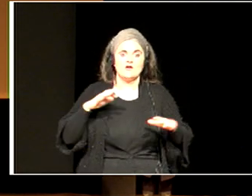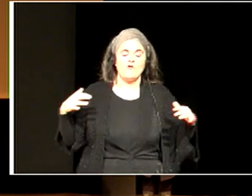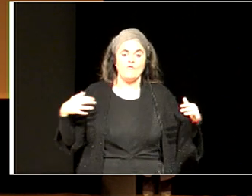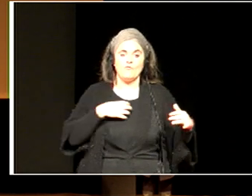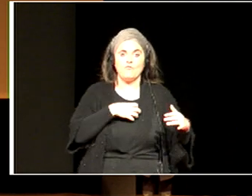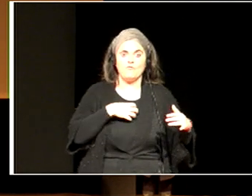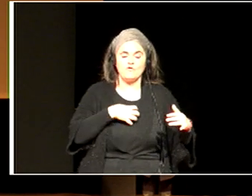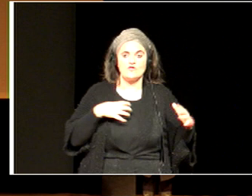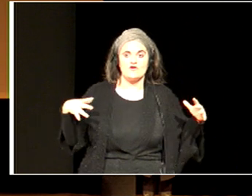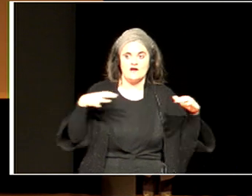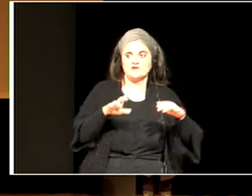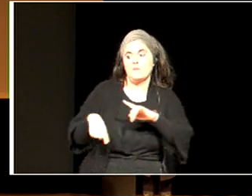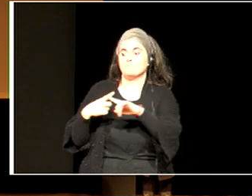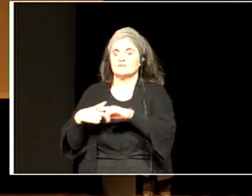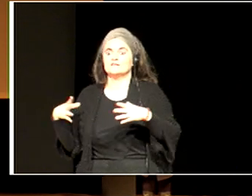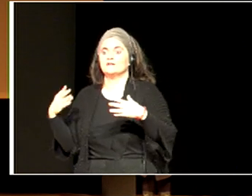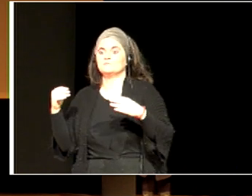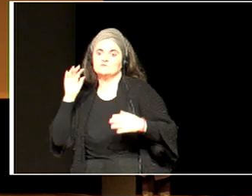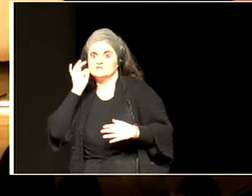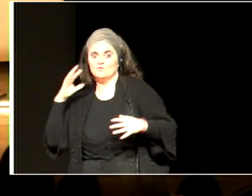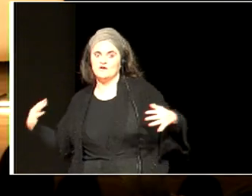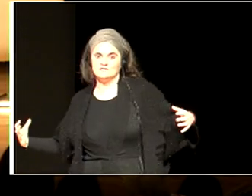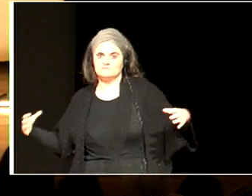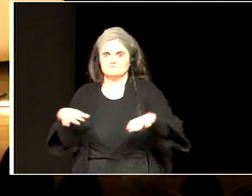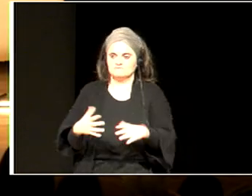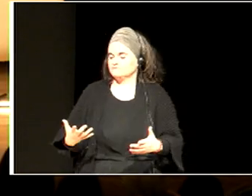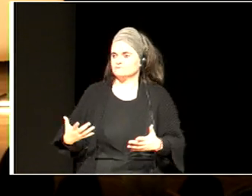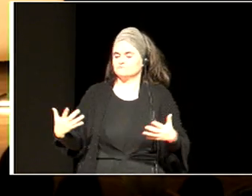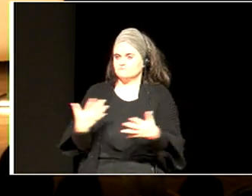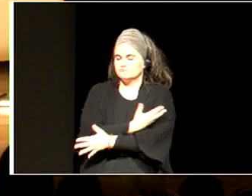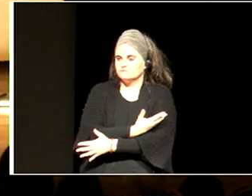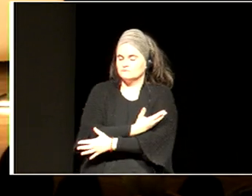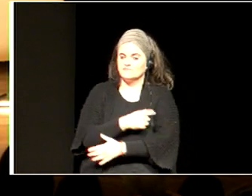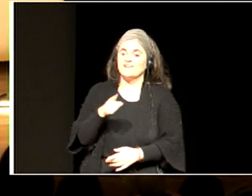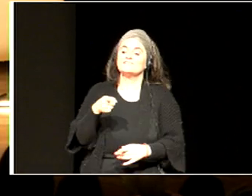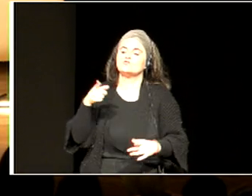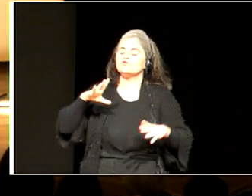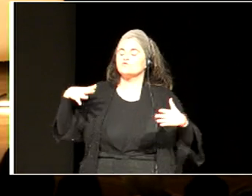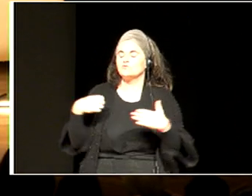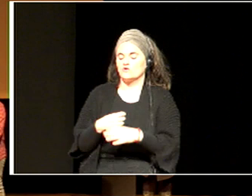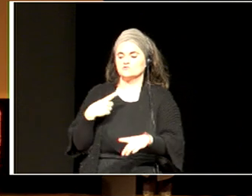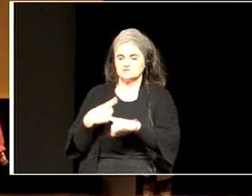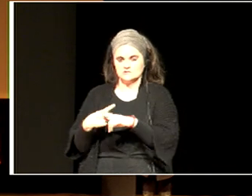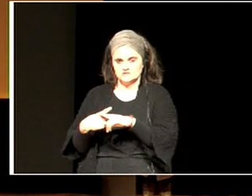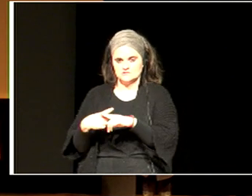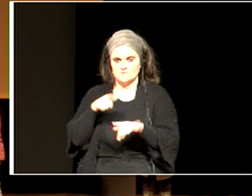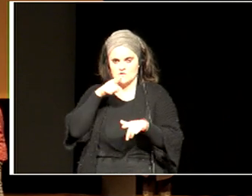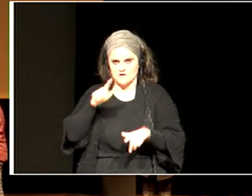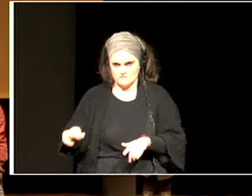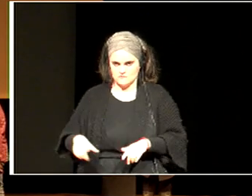eso es un salto semántico todo esto es sexismo en el lenguaje